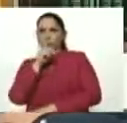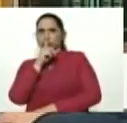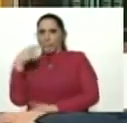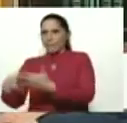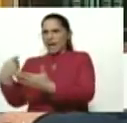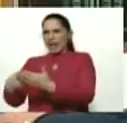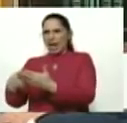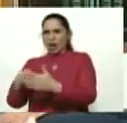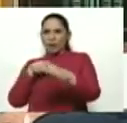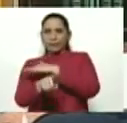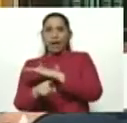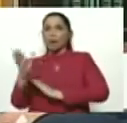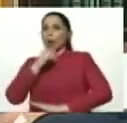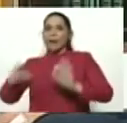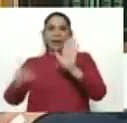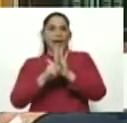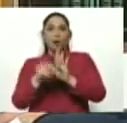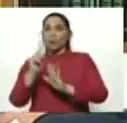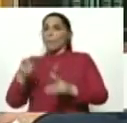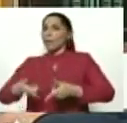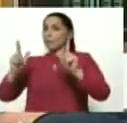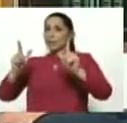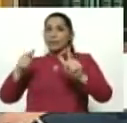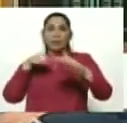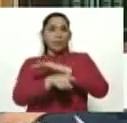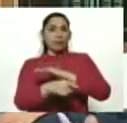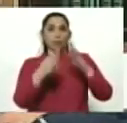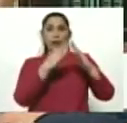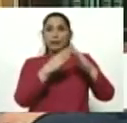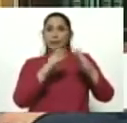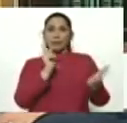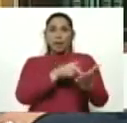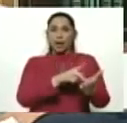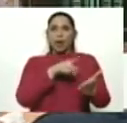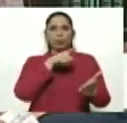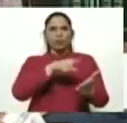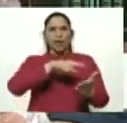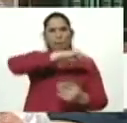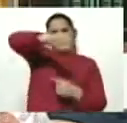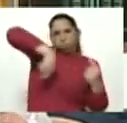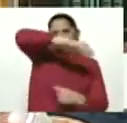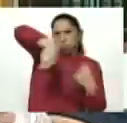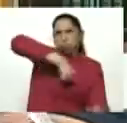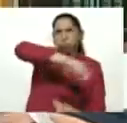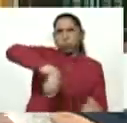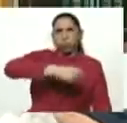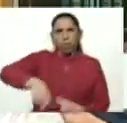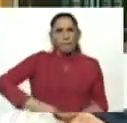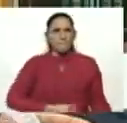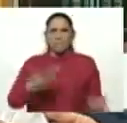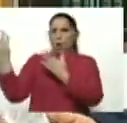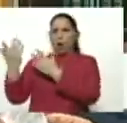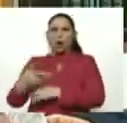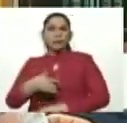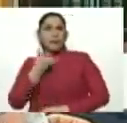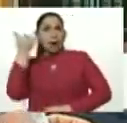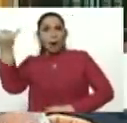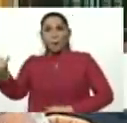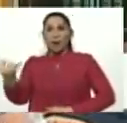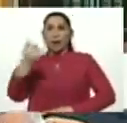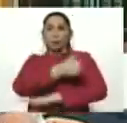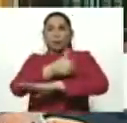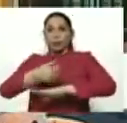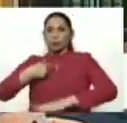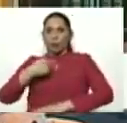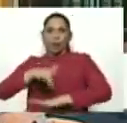entrar ilegalmente. No lo permitan en su casa. Y si llega, lo envuelve en una sábana y llaman a las autoridades. Estoy